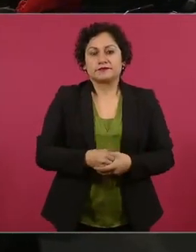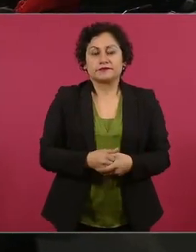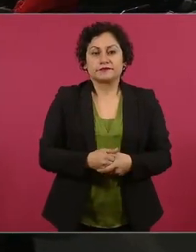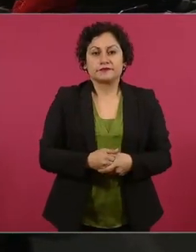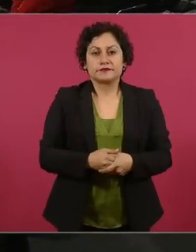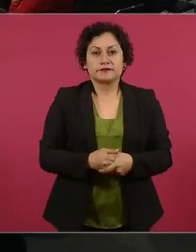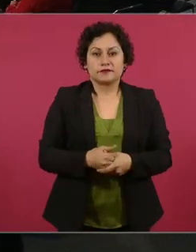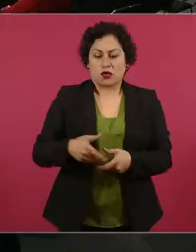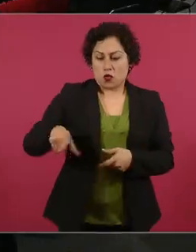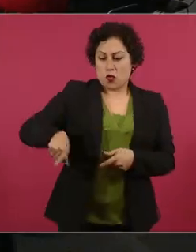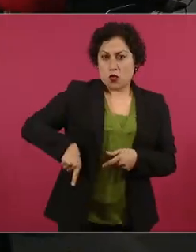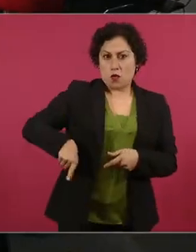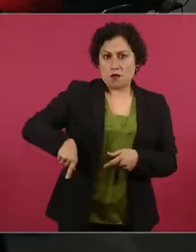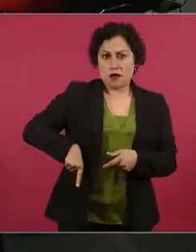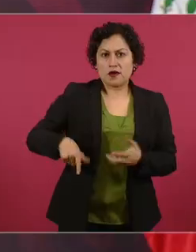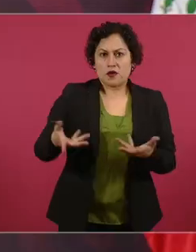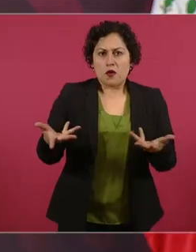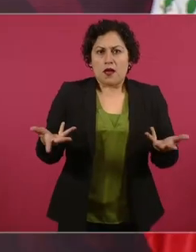del gobierno?